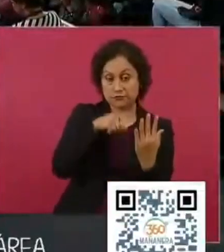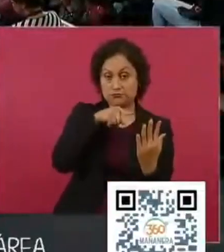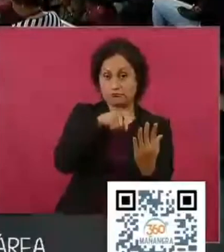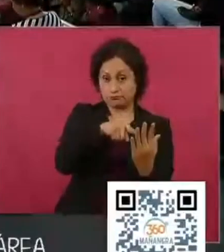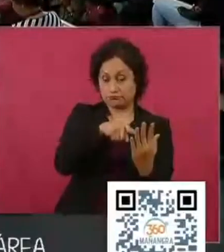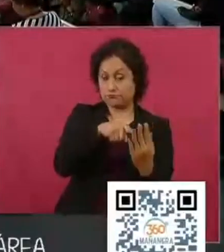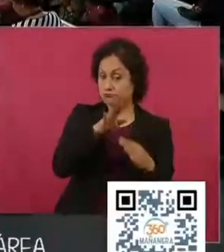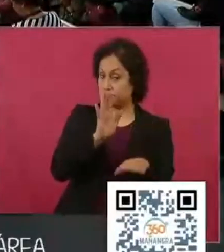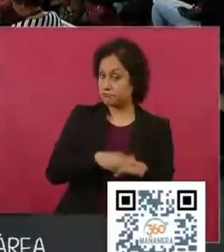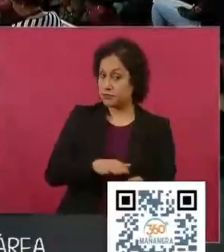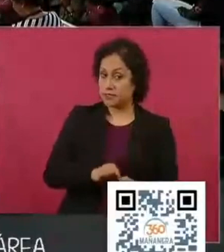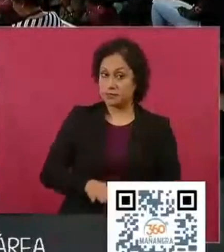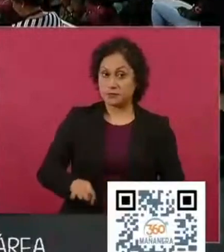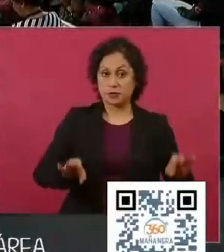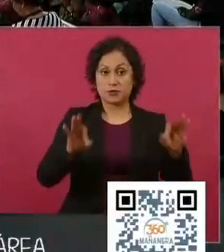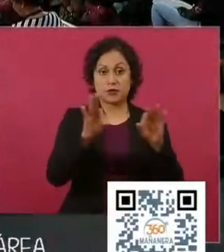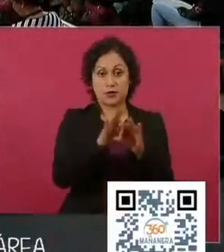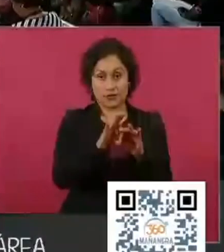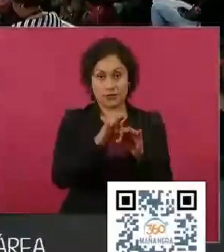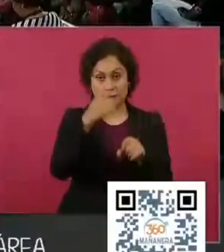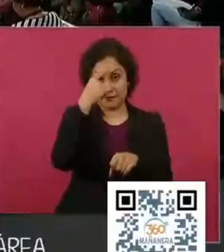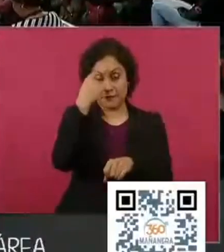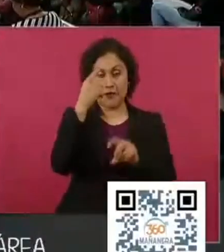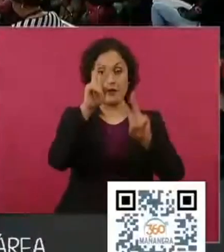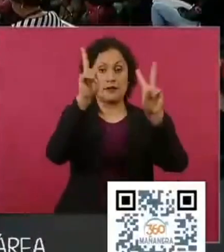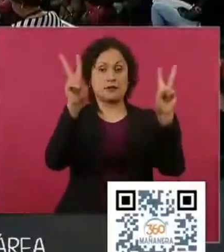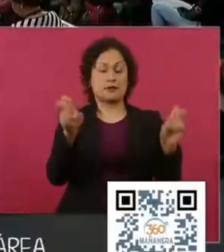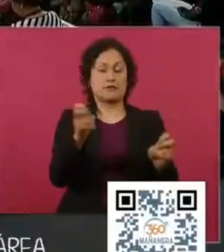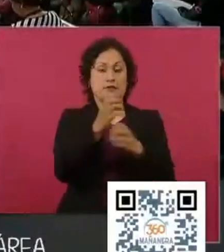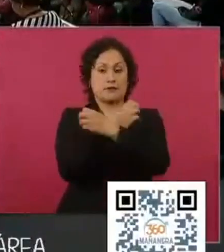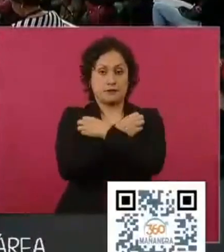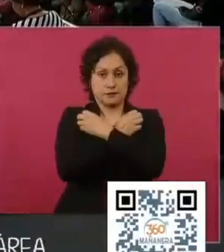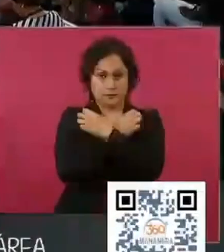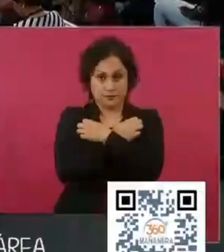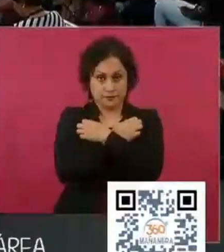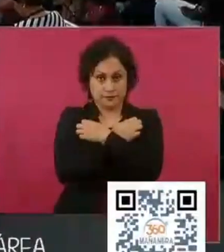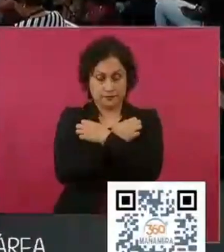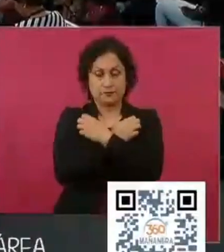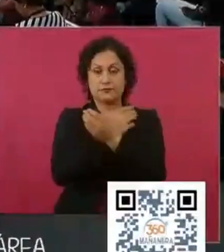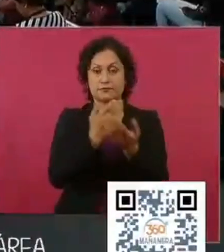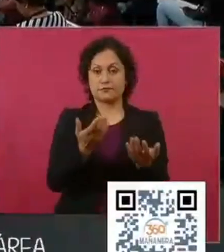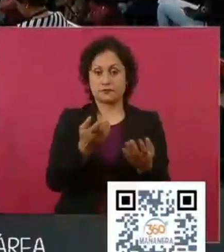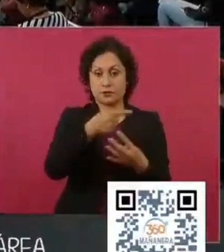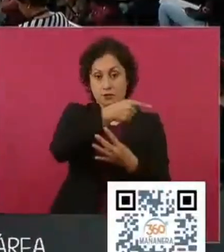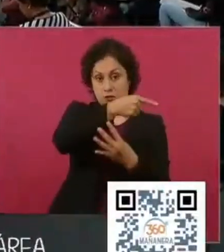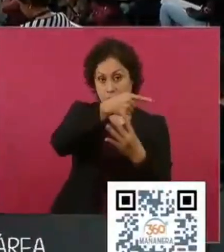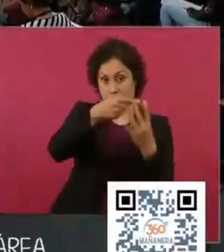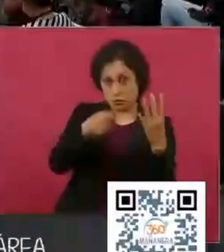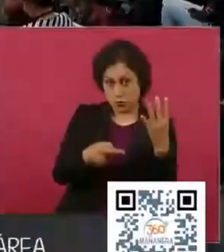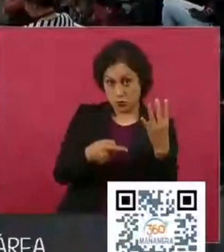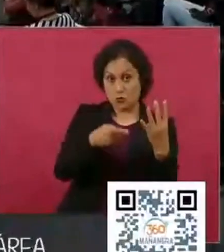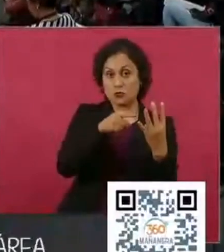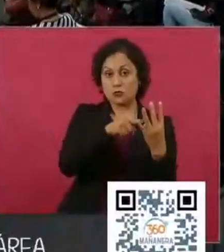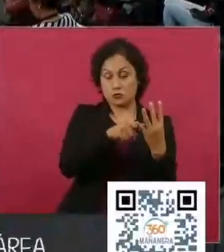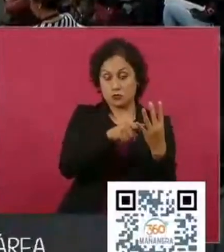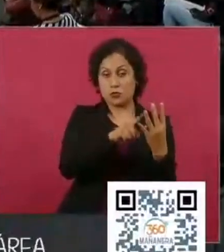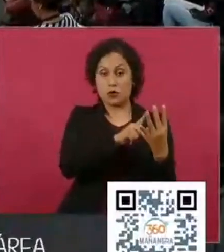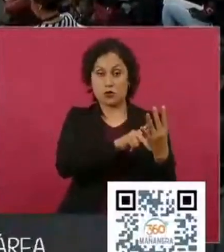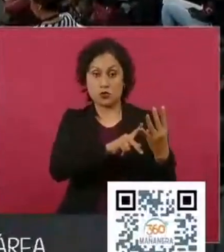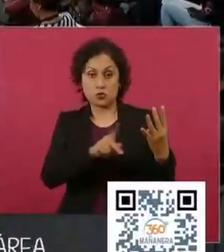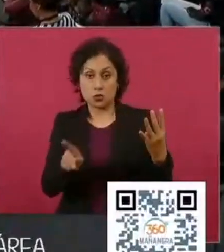prioritarios para educación todos los estamos atendiendo